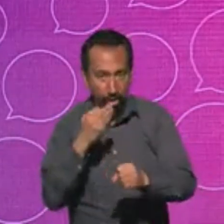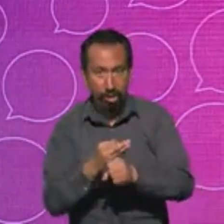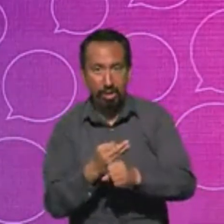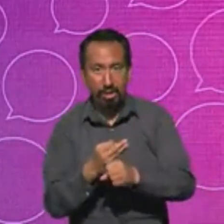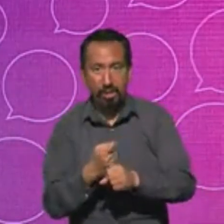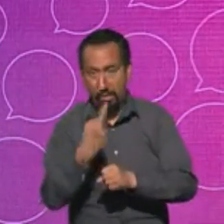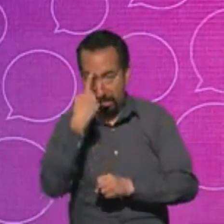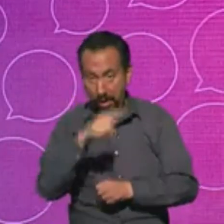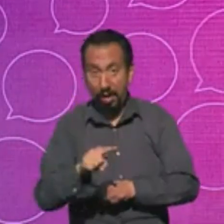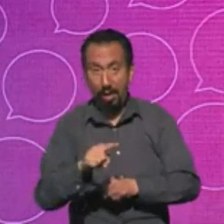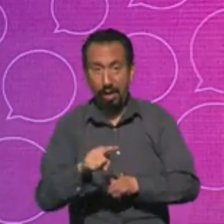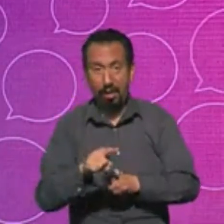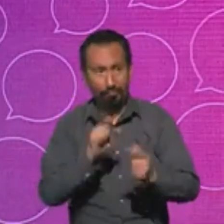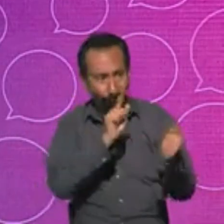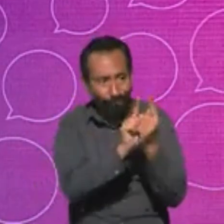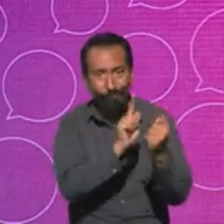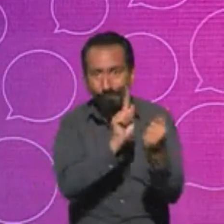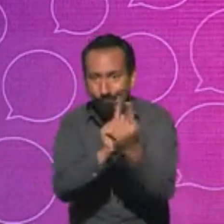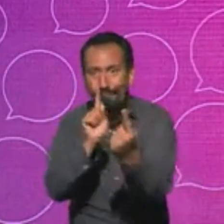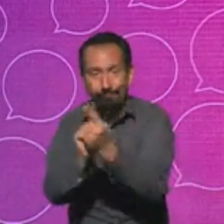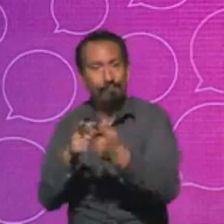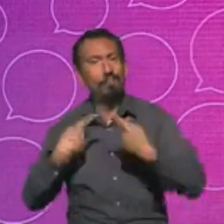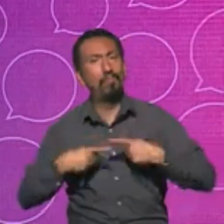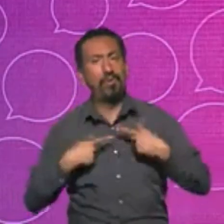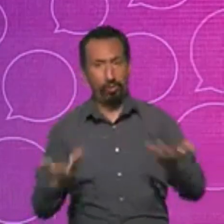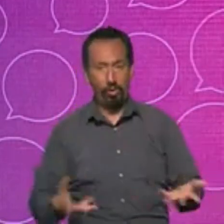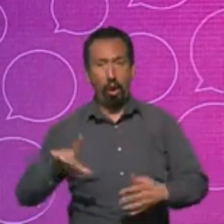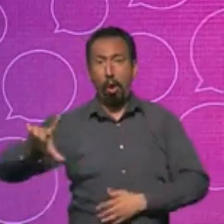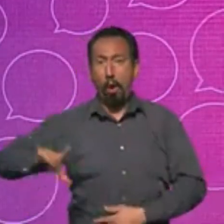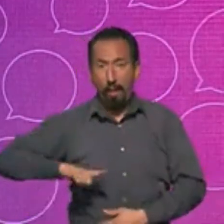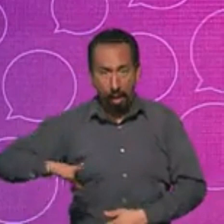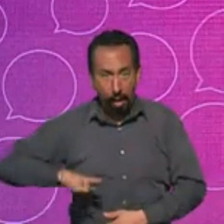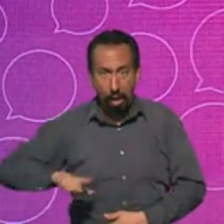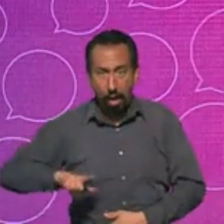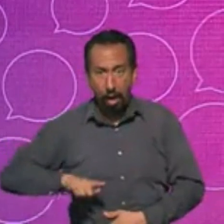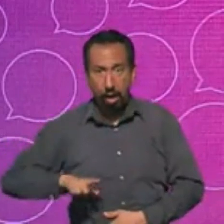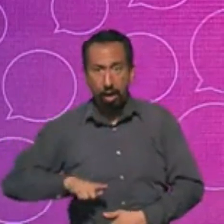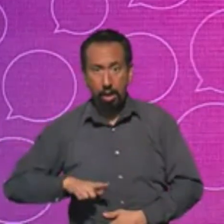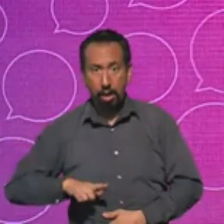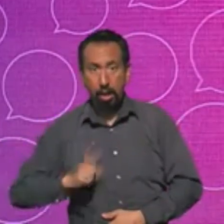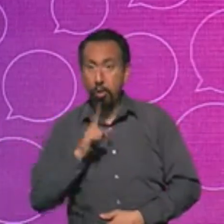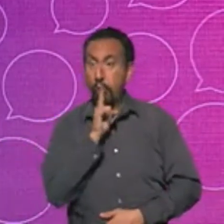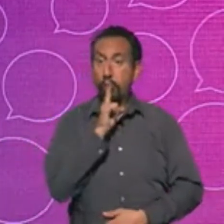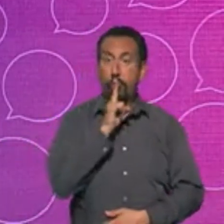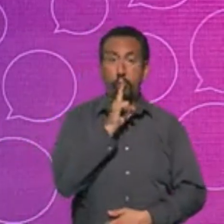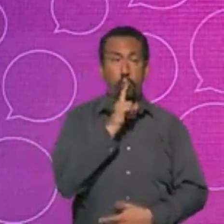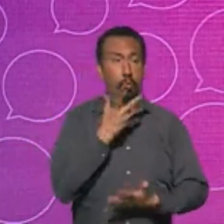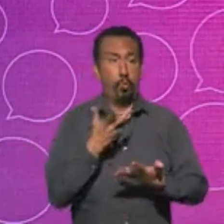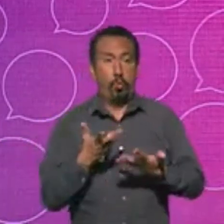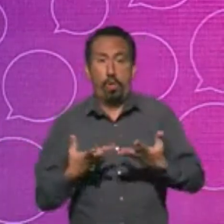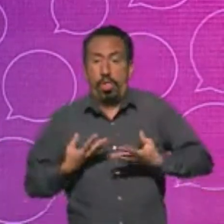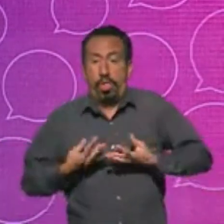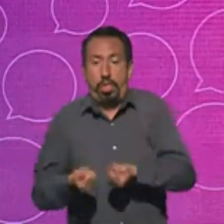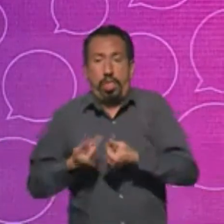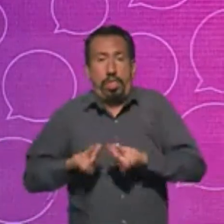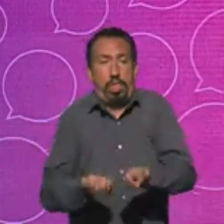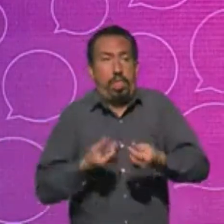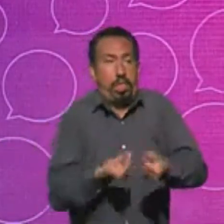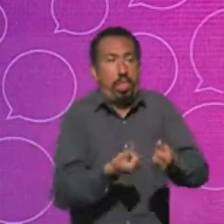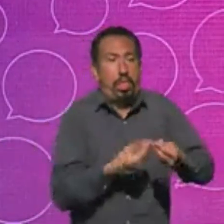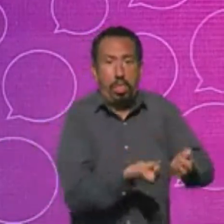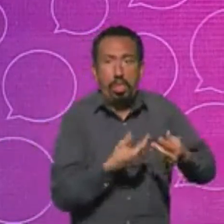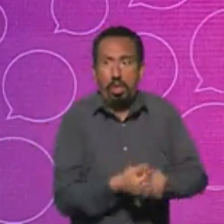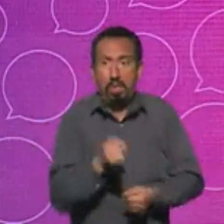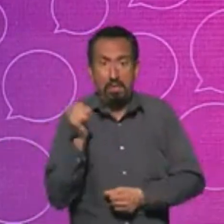garantía de audiencia ciudadana porque no puede haber un gobierno que nada más más se quiera justificar gastando y gastando porque esas son las